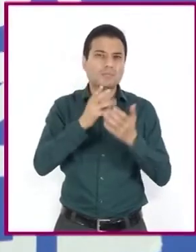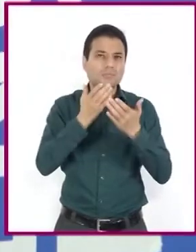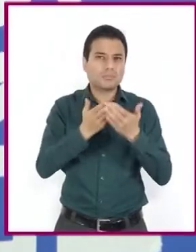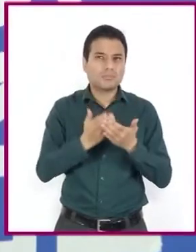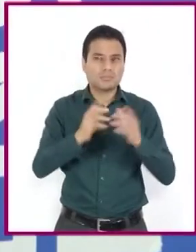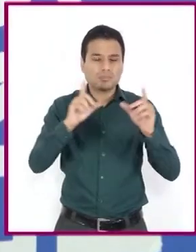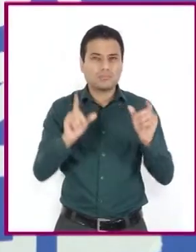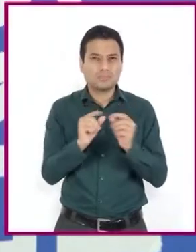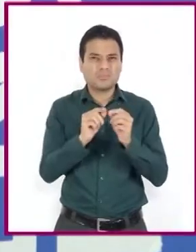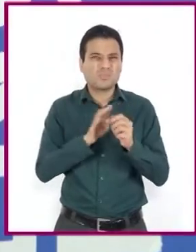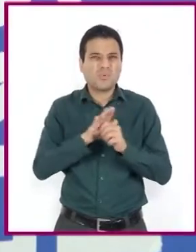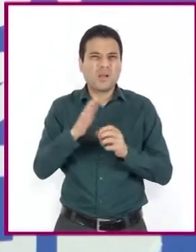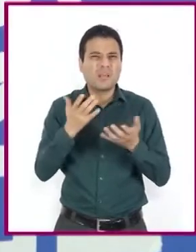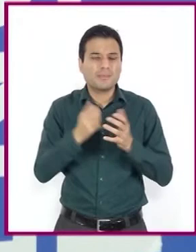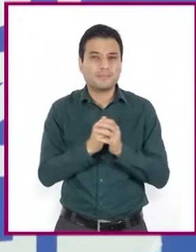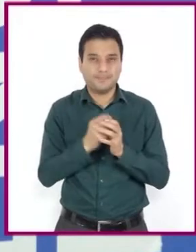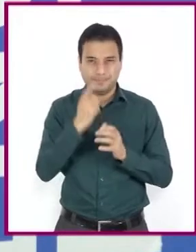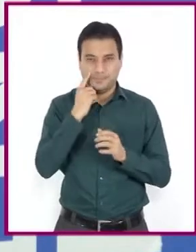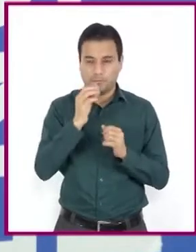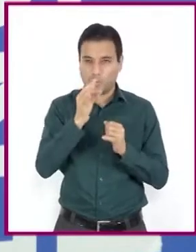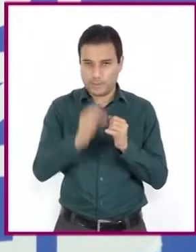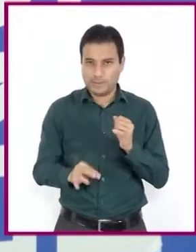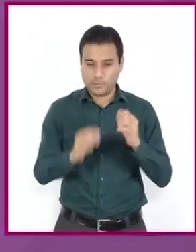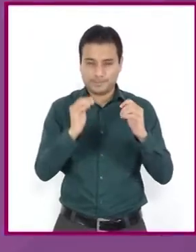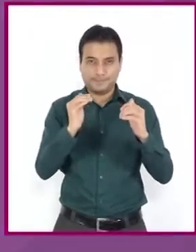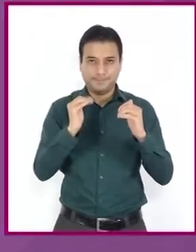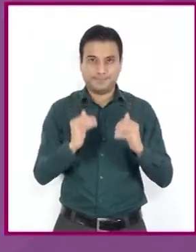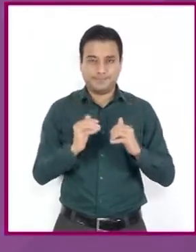conclusión? Finalicemos la lectura.